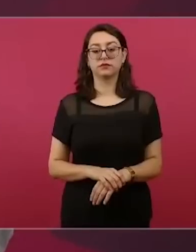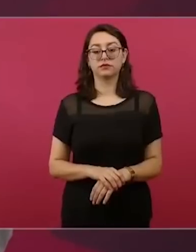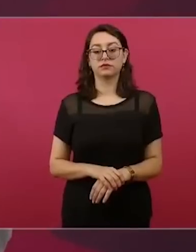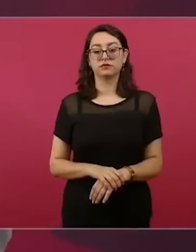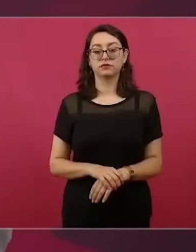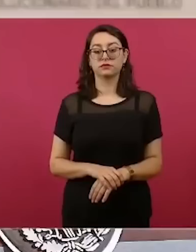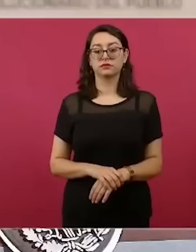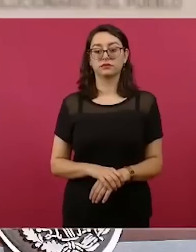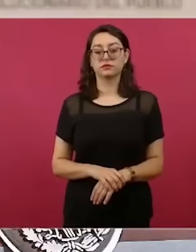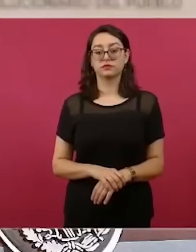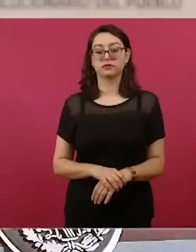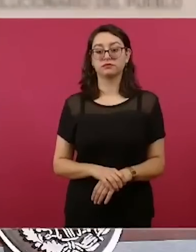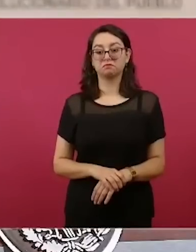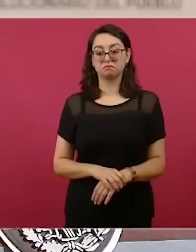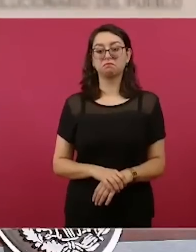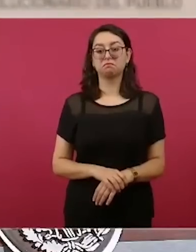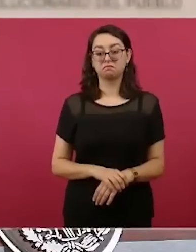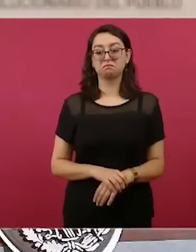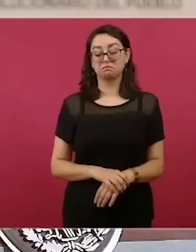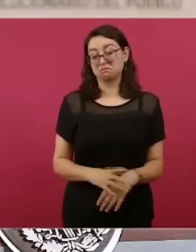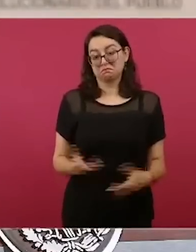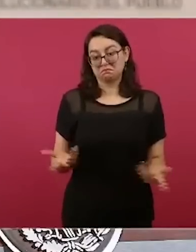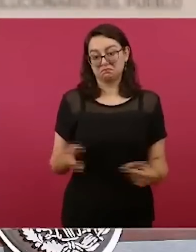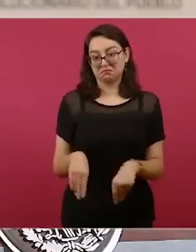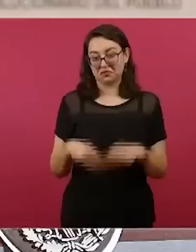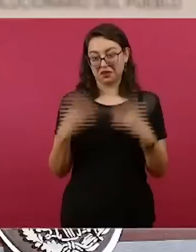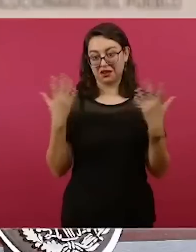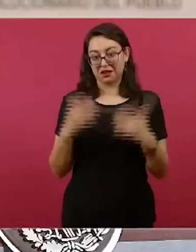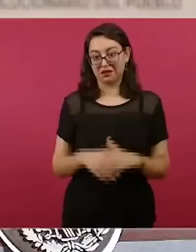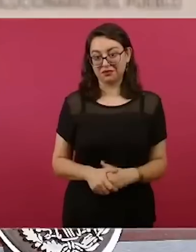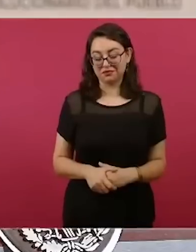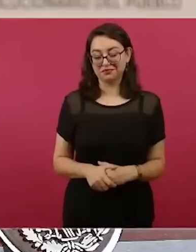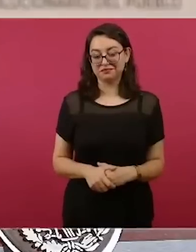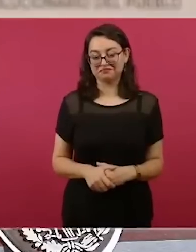Era de esperarse una respuesta así,